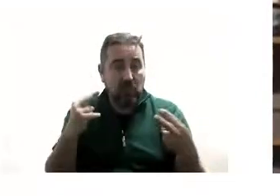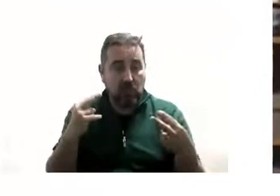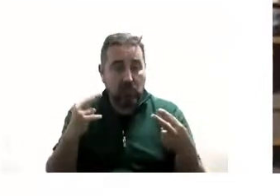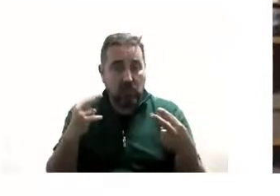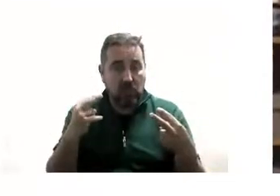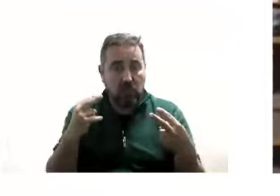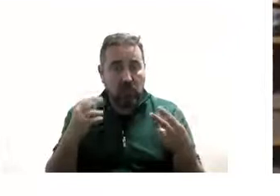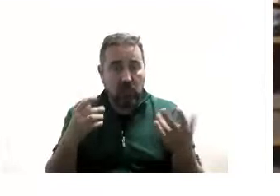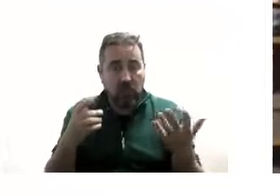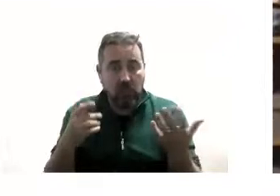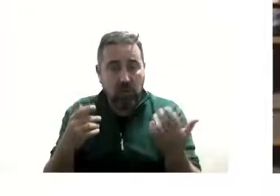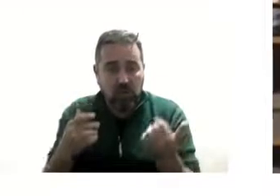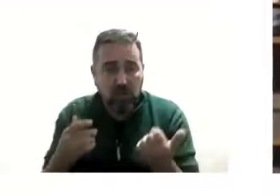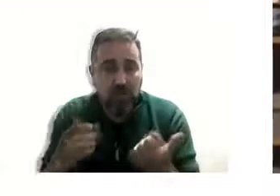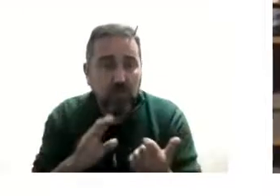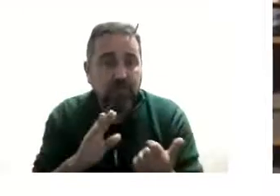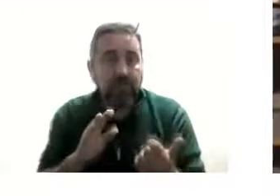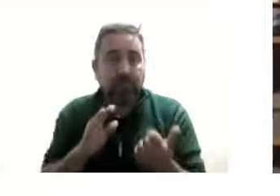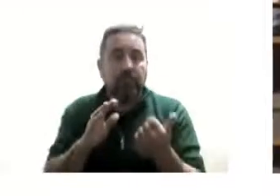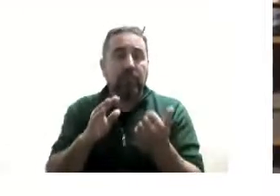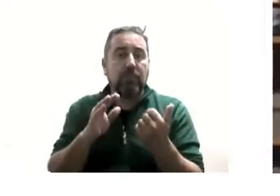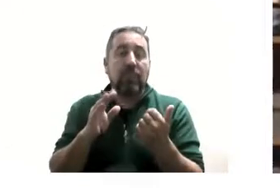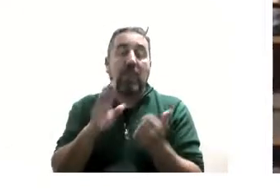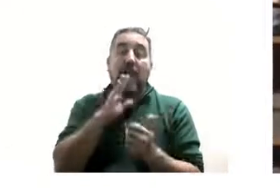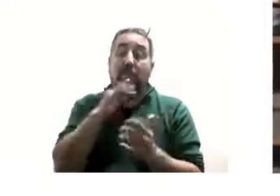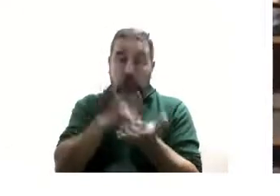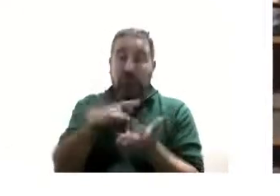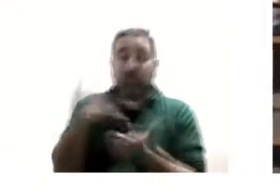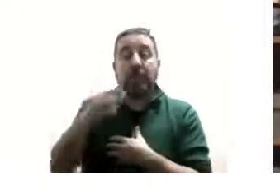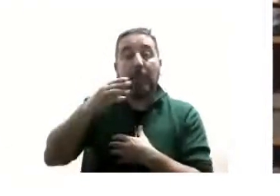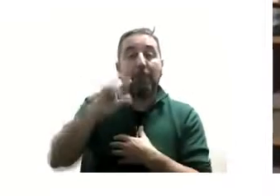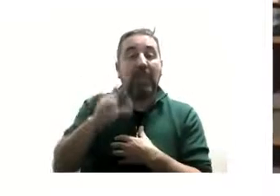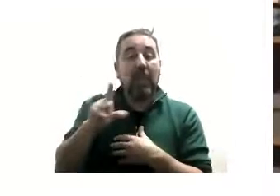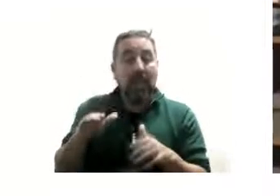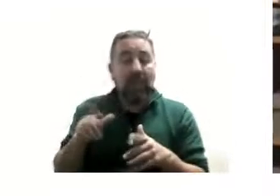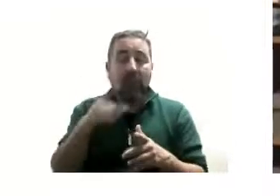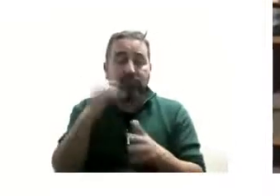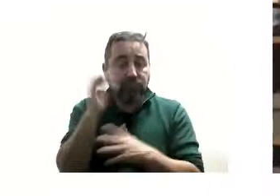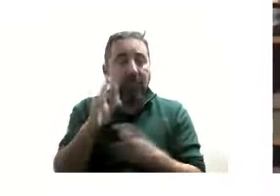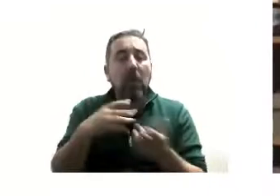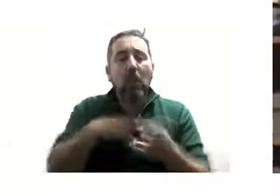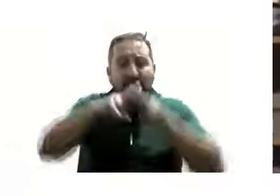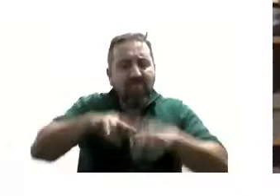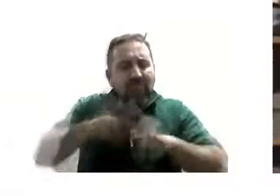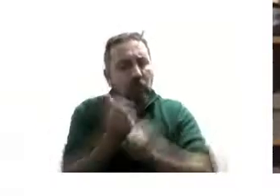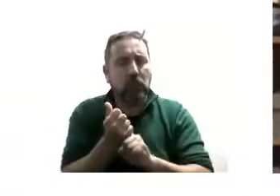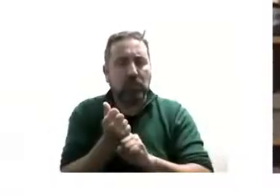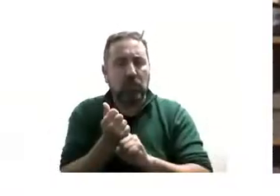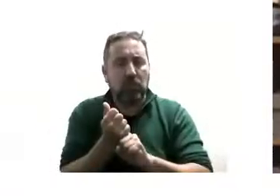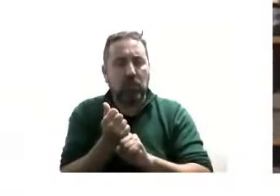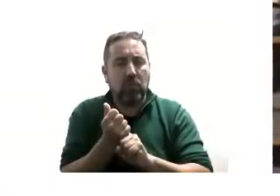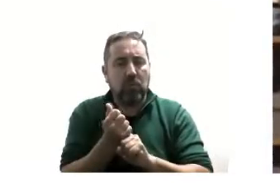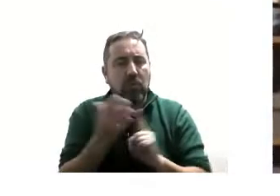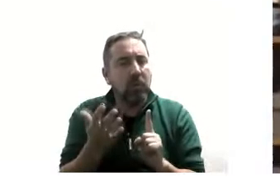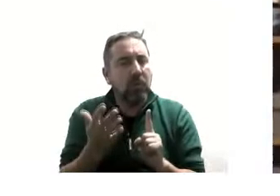me remito a la clase de Miguel Ángel, nos permite diagnosticar de alguna forma esos niños o